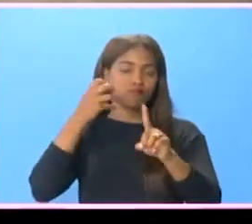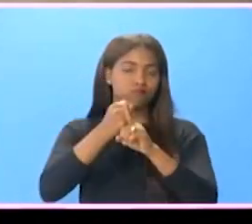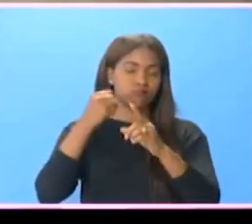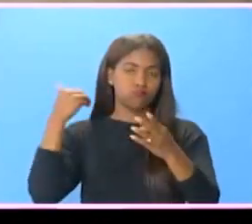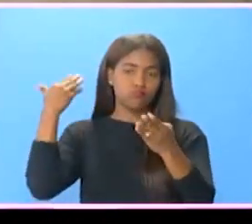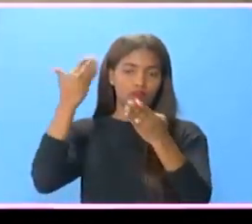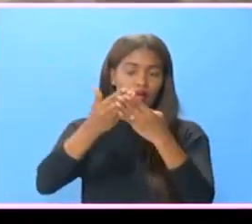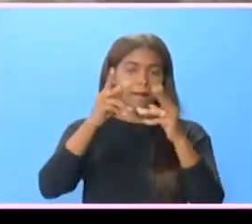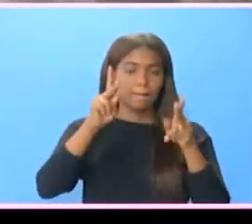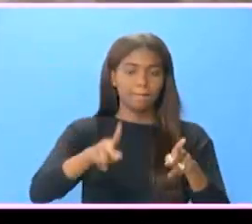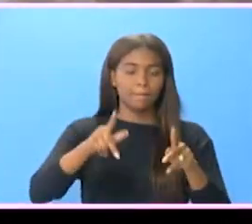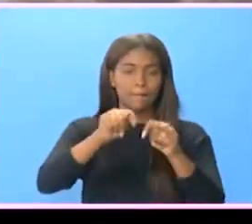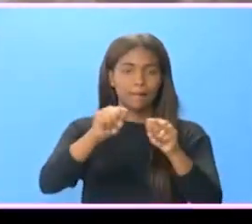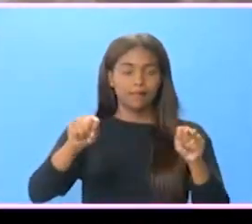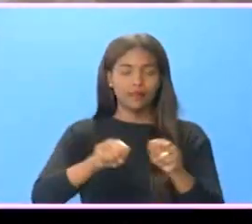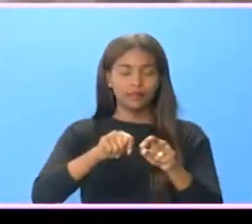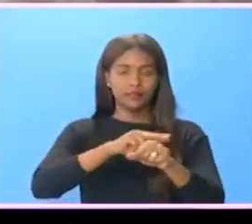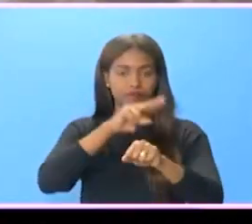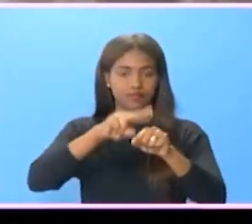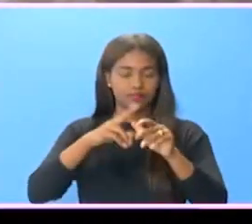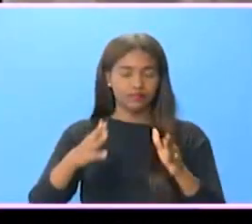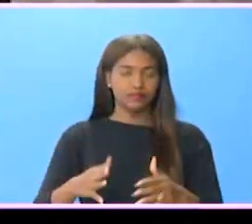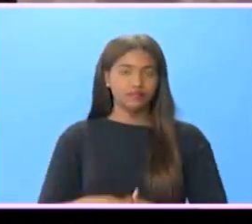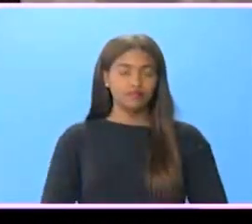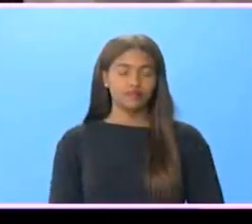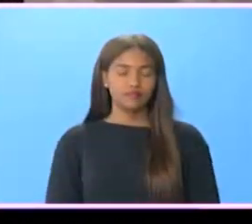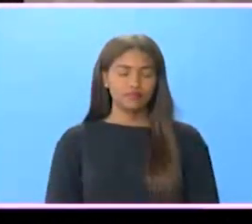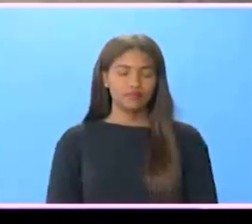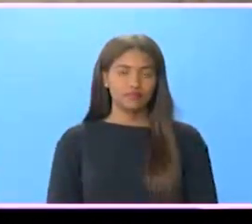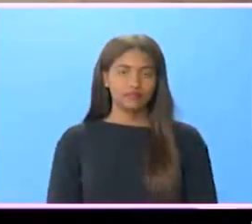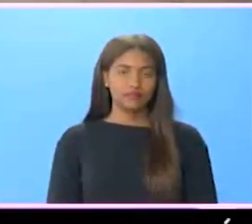de turistas al territorio nacional.